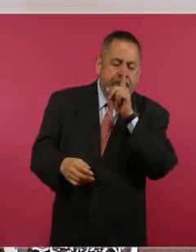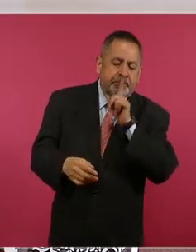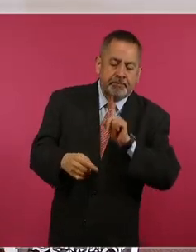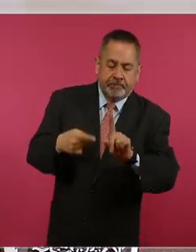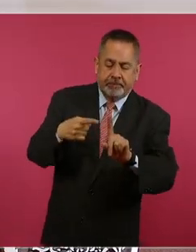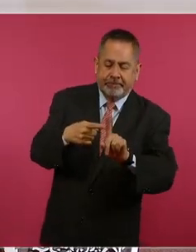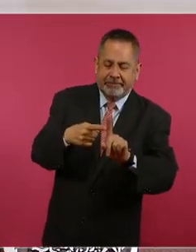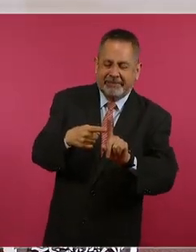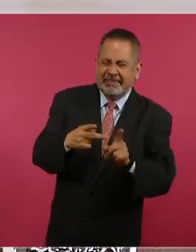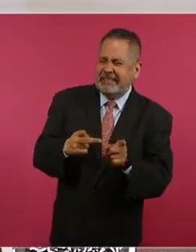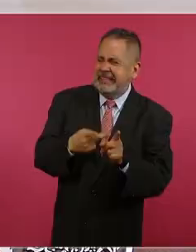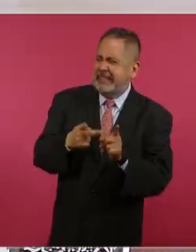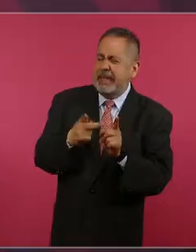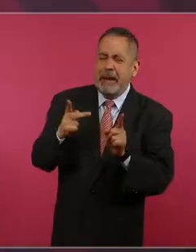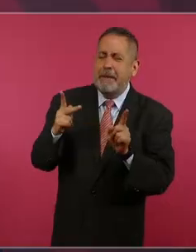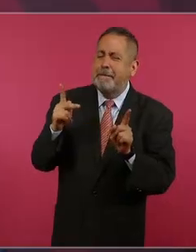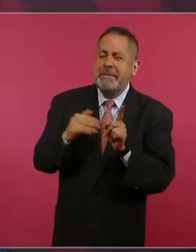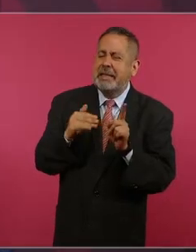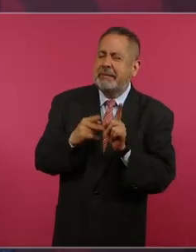máxima perversa